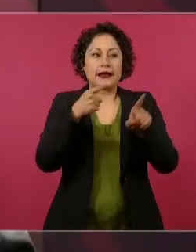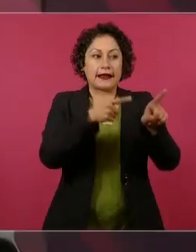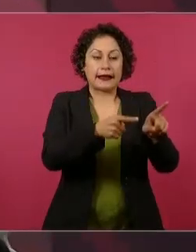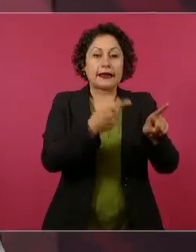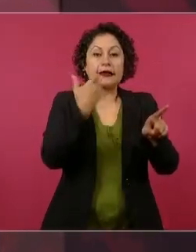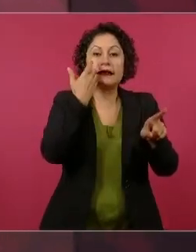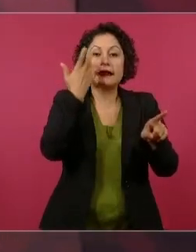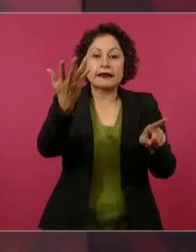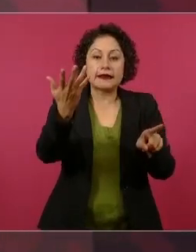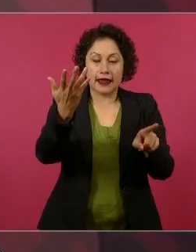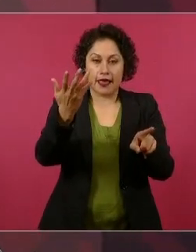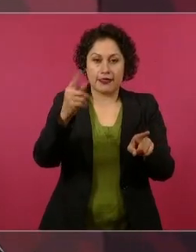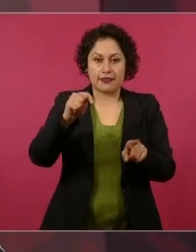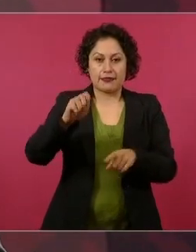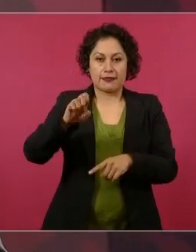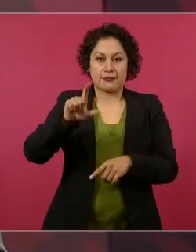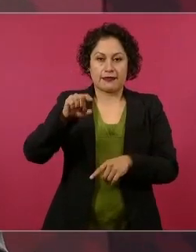México.